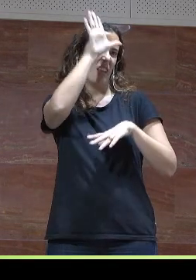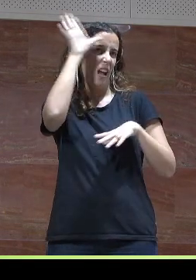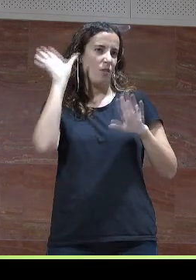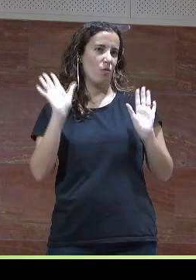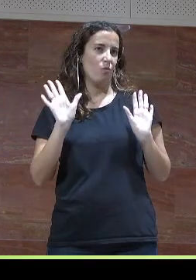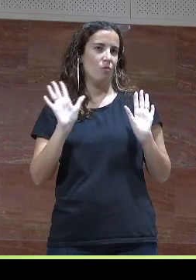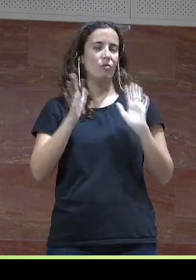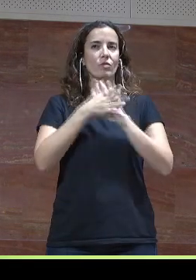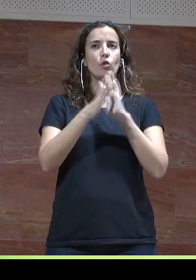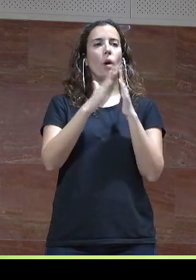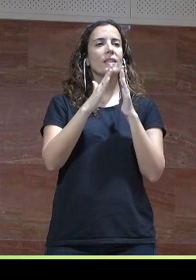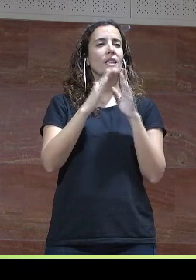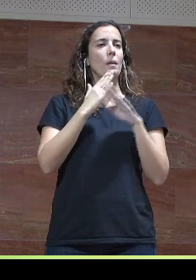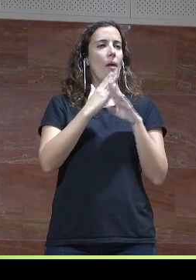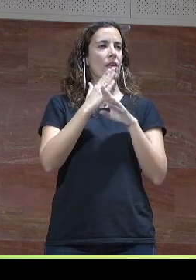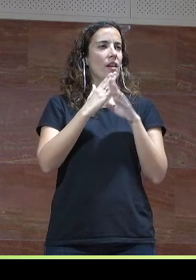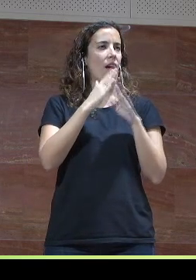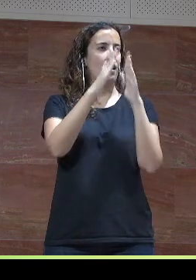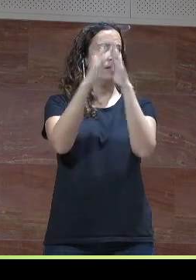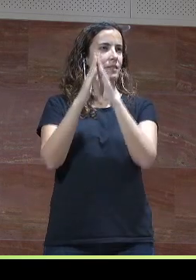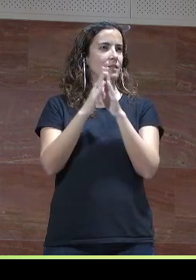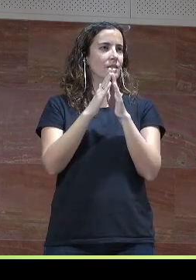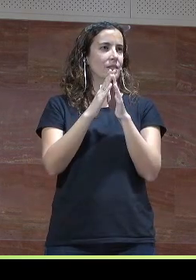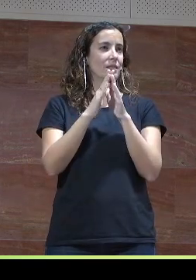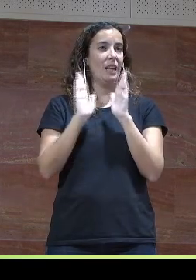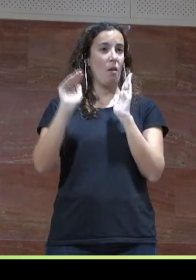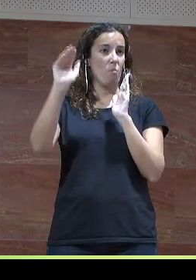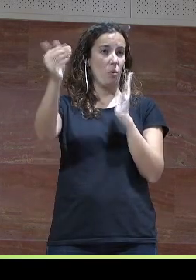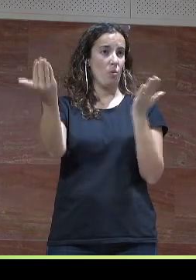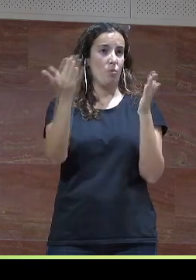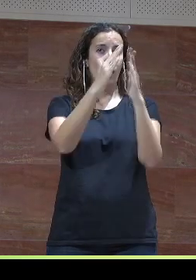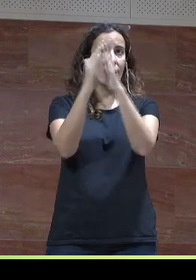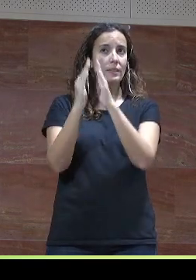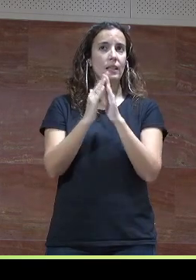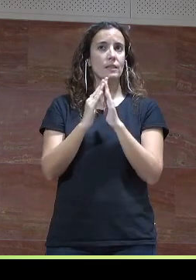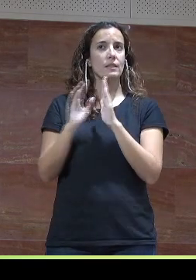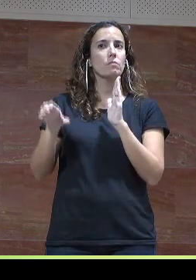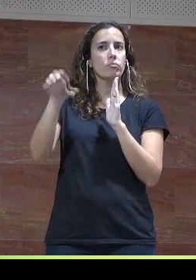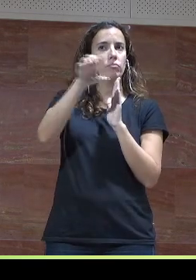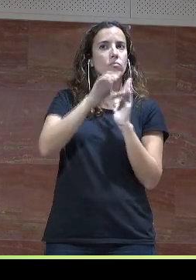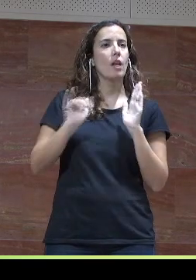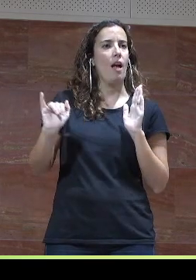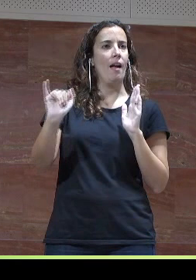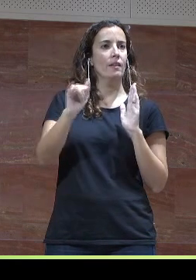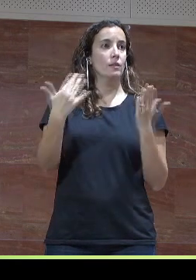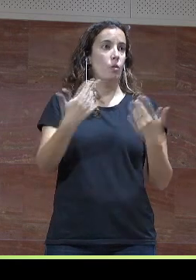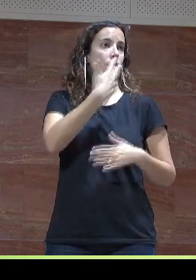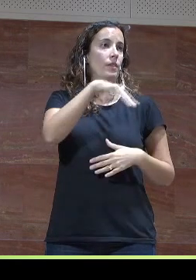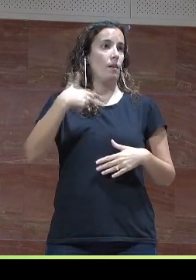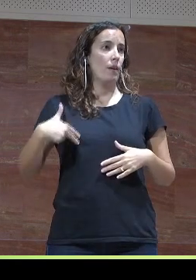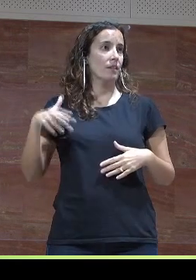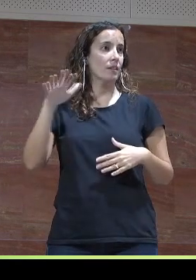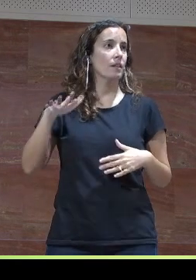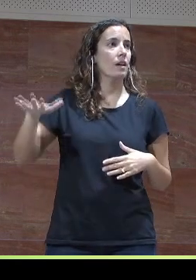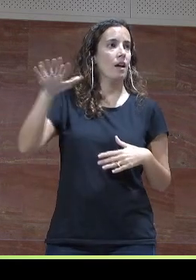casitas de madera, allí en el campo. Y entonces en Dinamarca